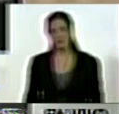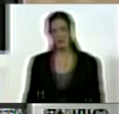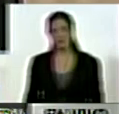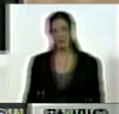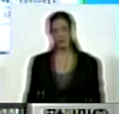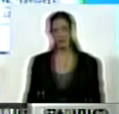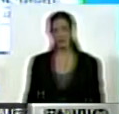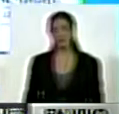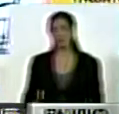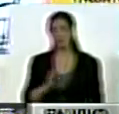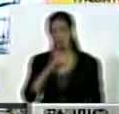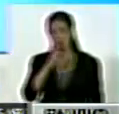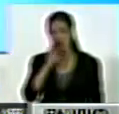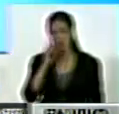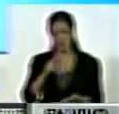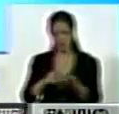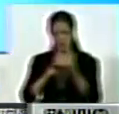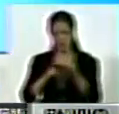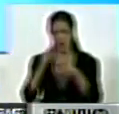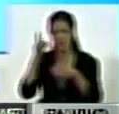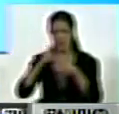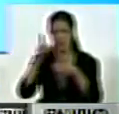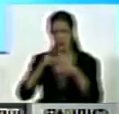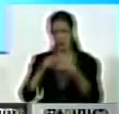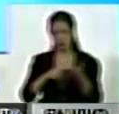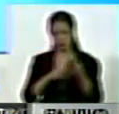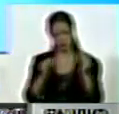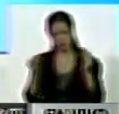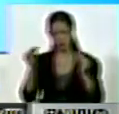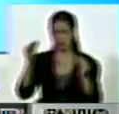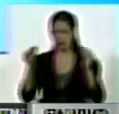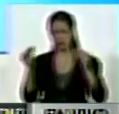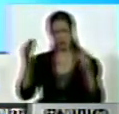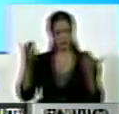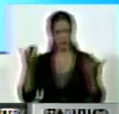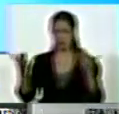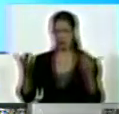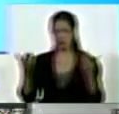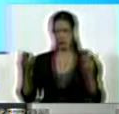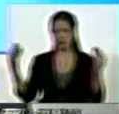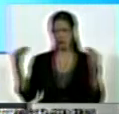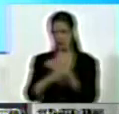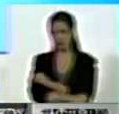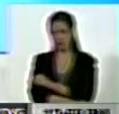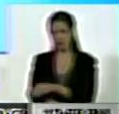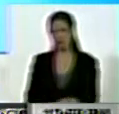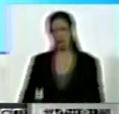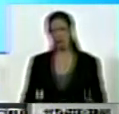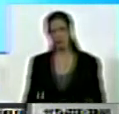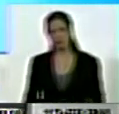el banco chequea los datos de la identidad, se da cuenta que no corresponde